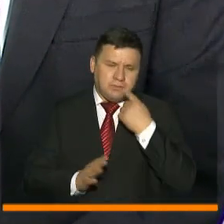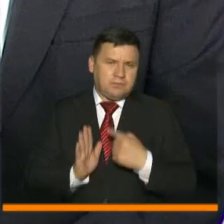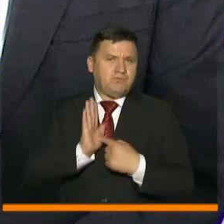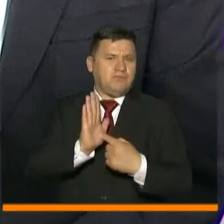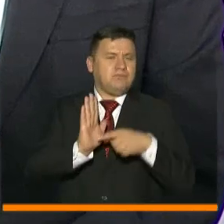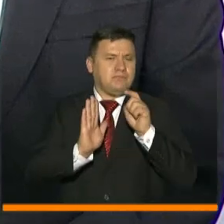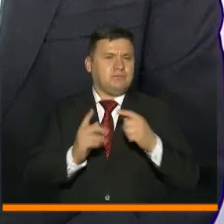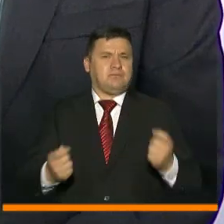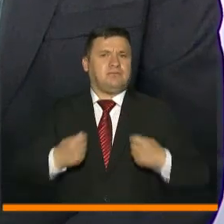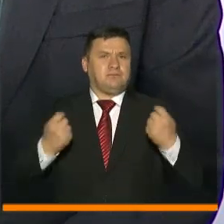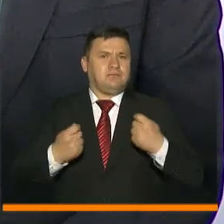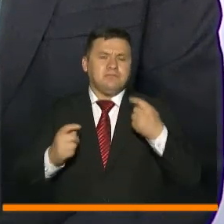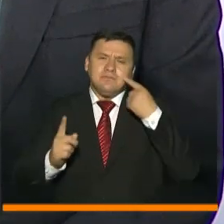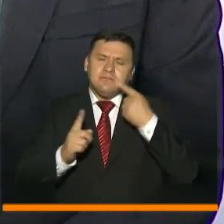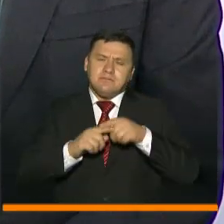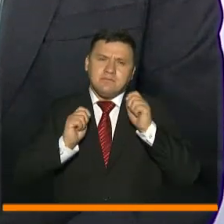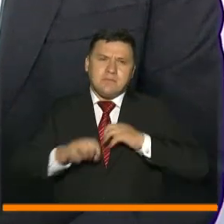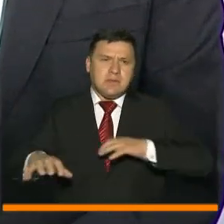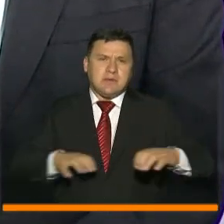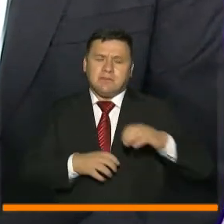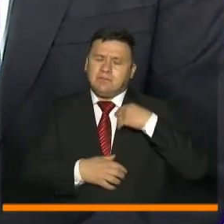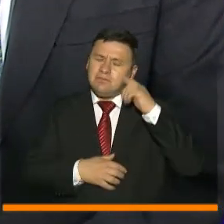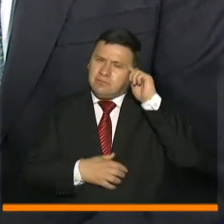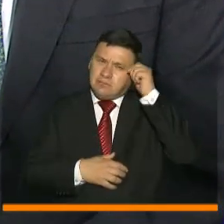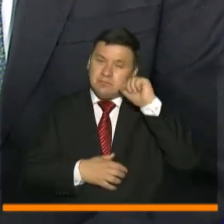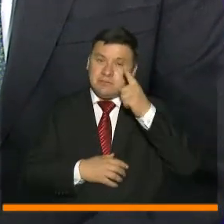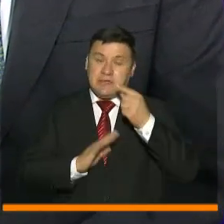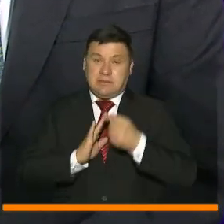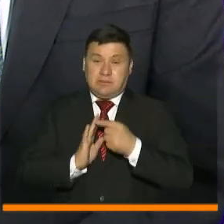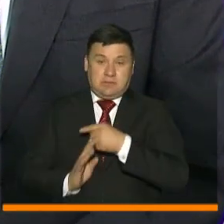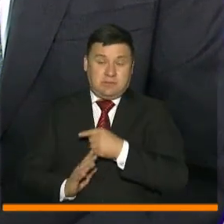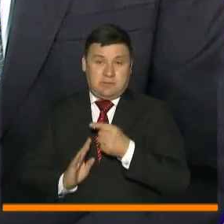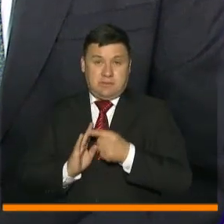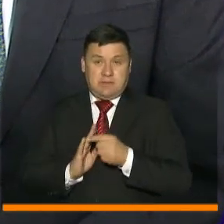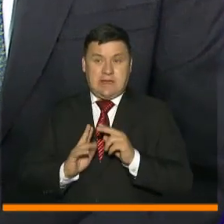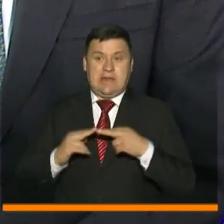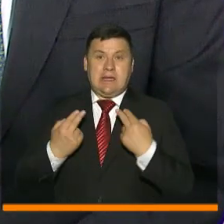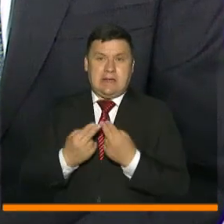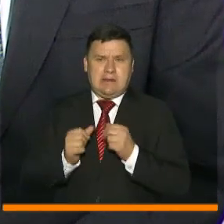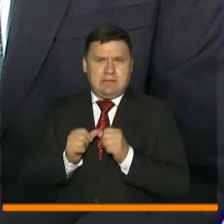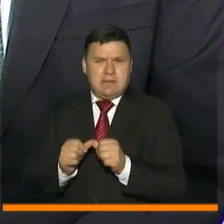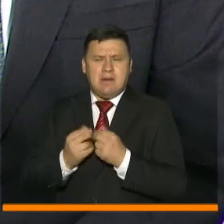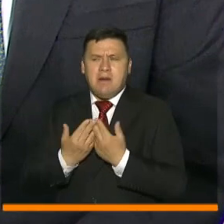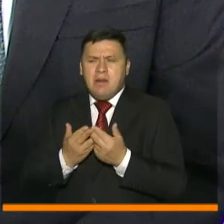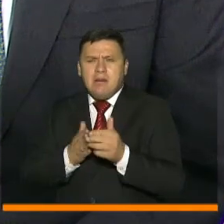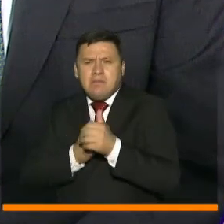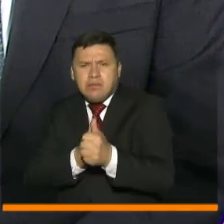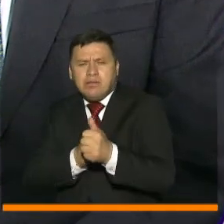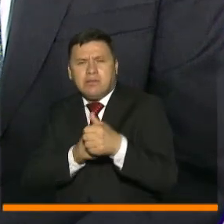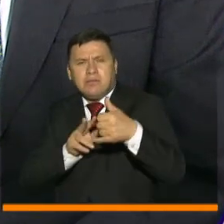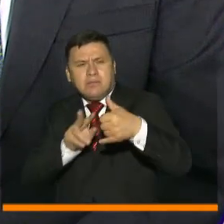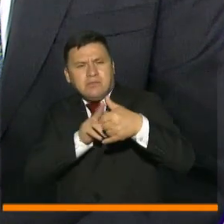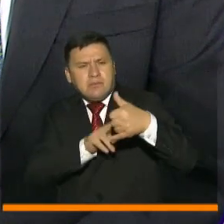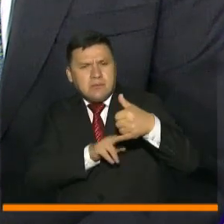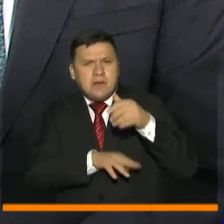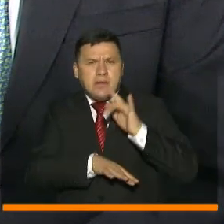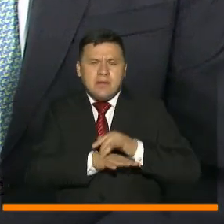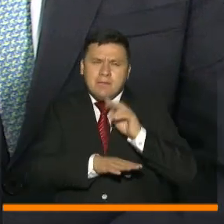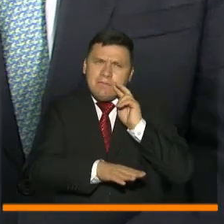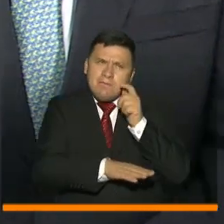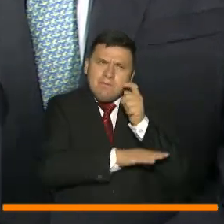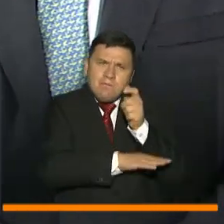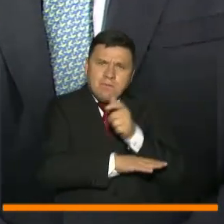que también la campaña tenía una gran capacidad de reacción. Me acuerdo que nuestra primera dama, en las reuniones permanentes de seguimiento, siempre nos dice: hay que estar